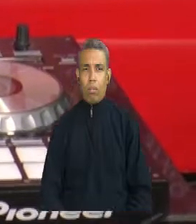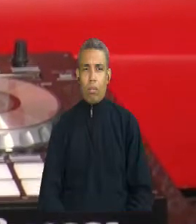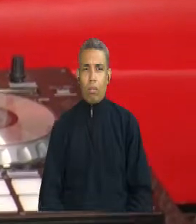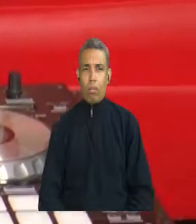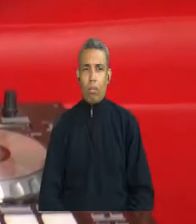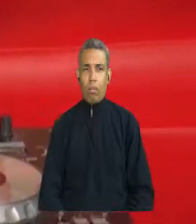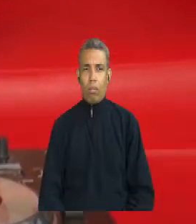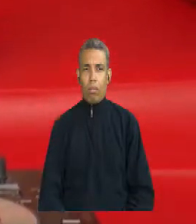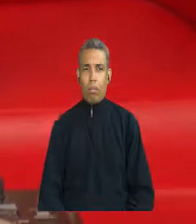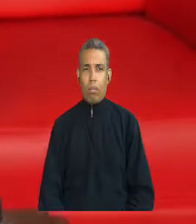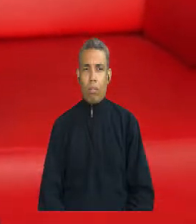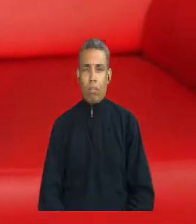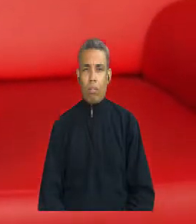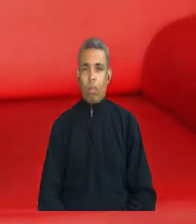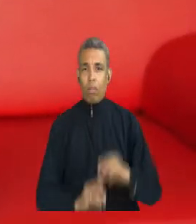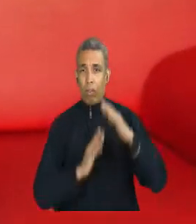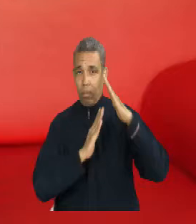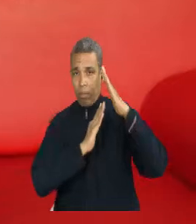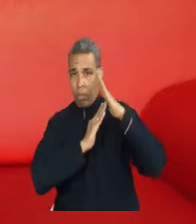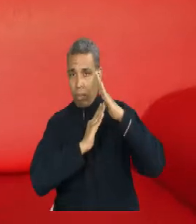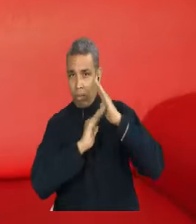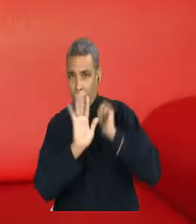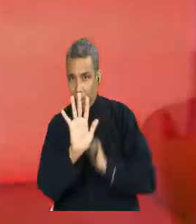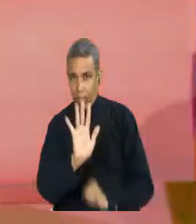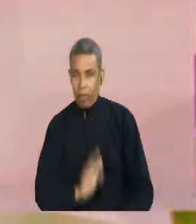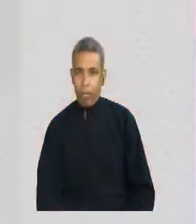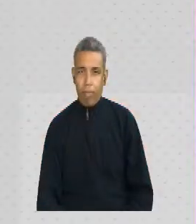Momento de la pausa y ya regresamos aquí en casa.